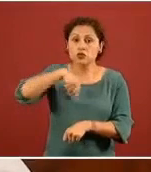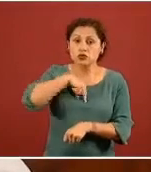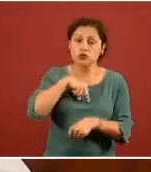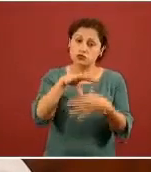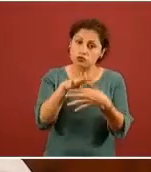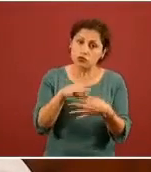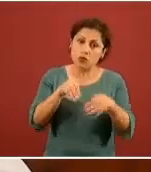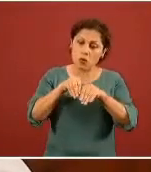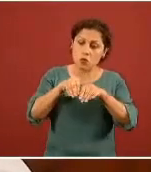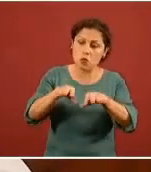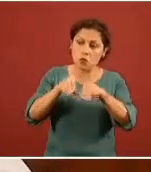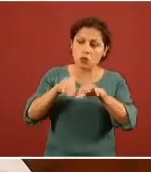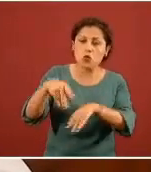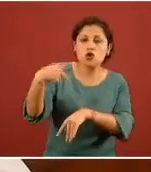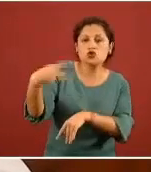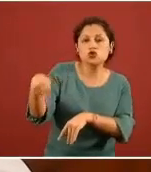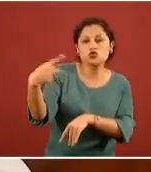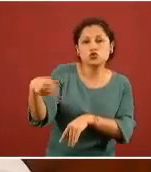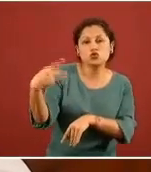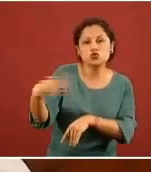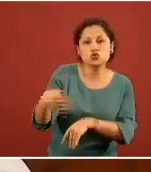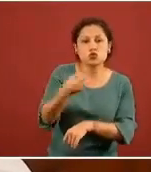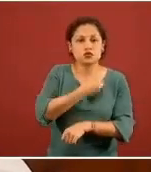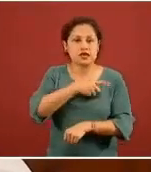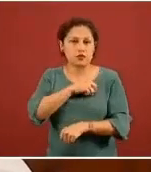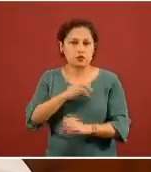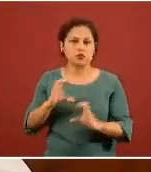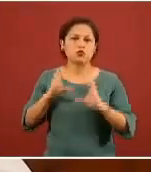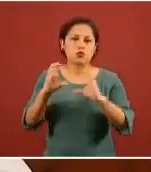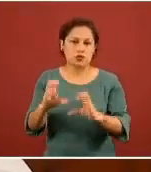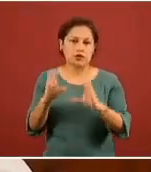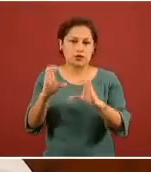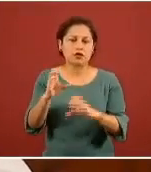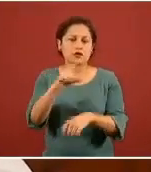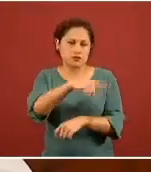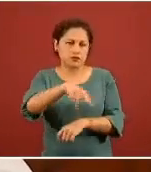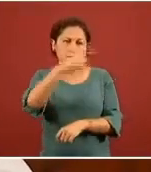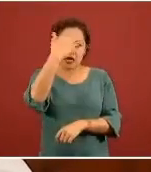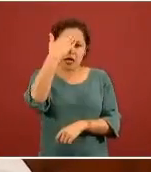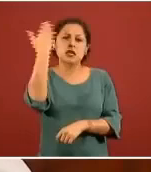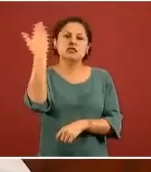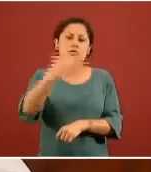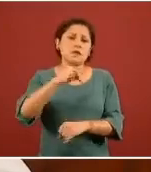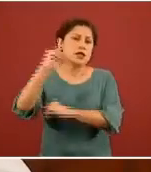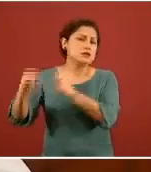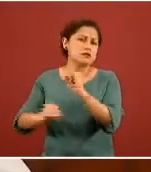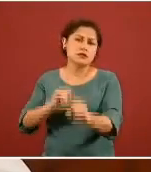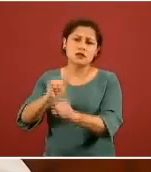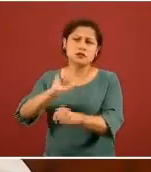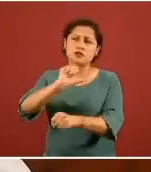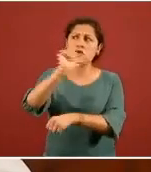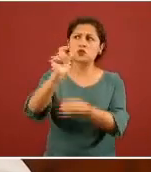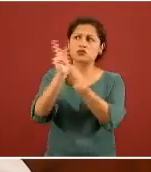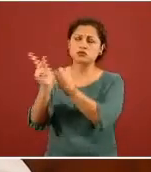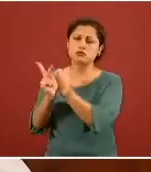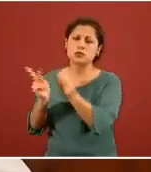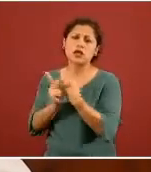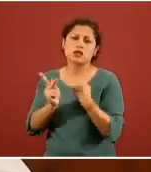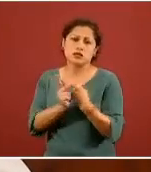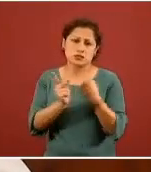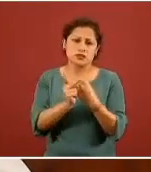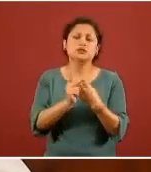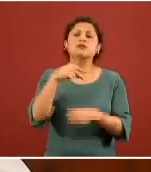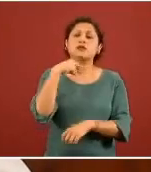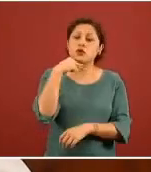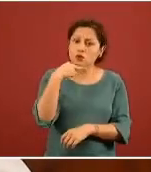ustedes recuerdan, a nivel internacional, en todos los países ha sido una preocupación de todos la población y de